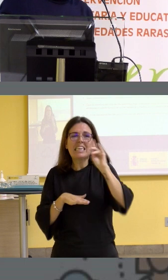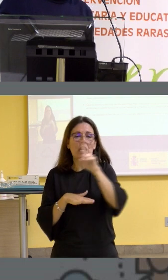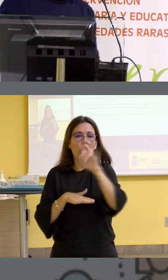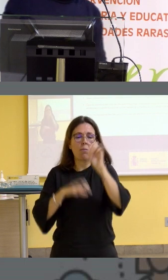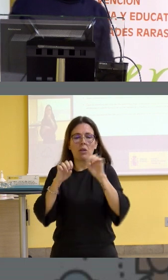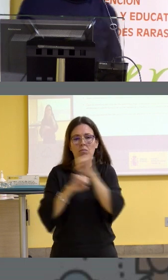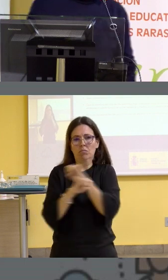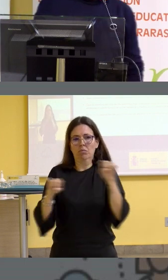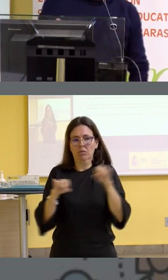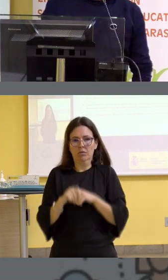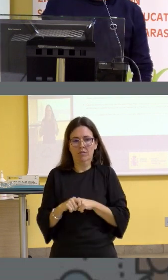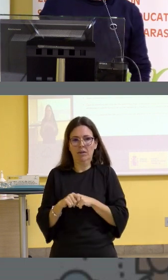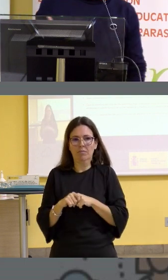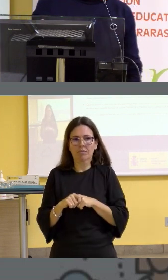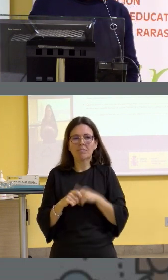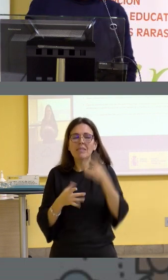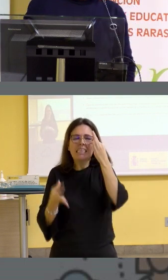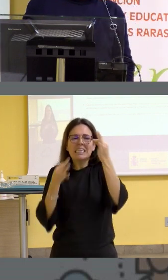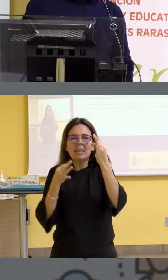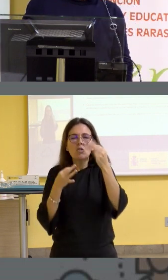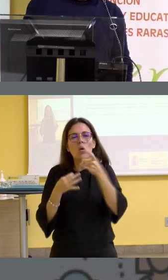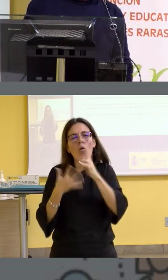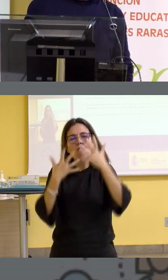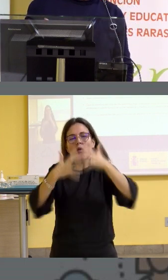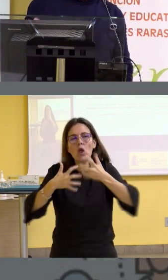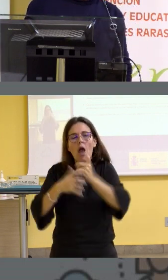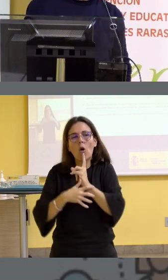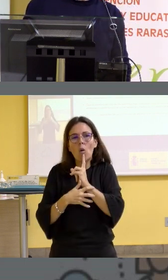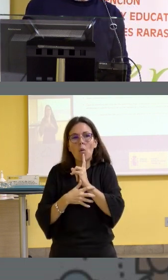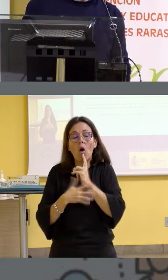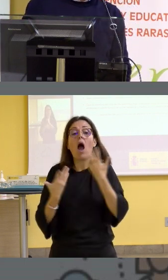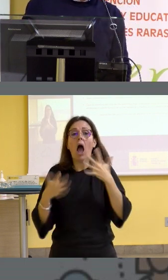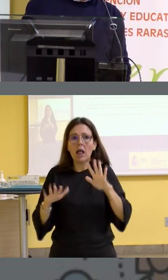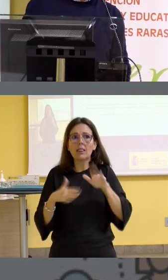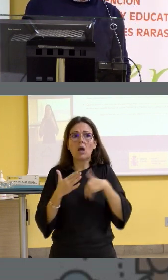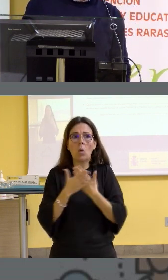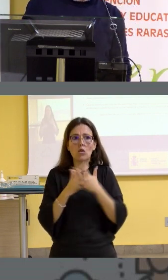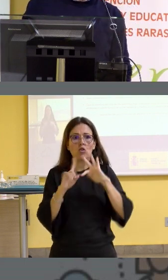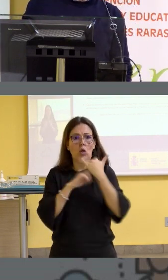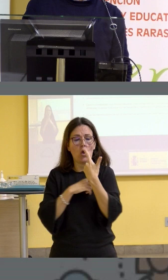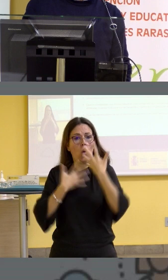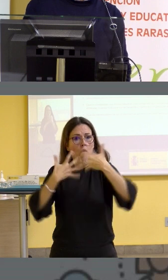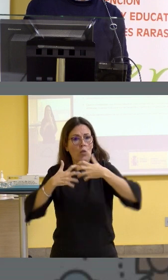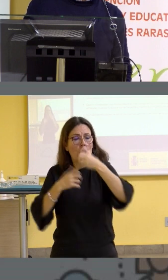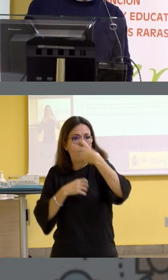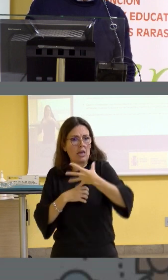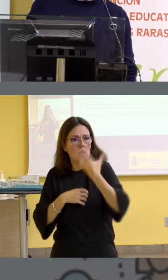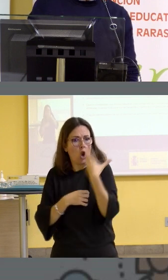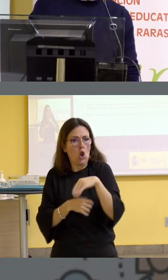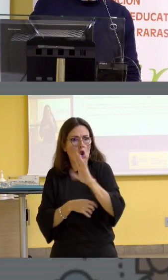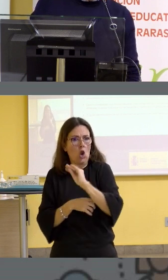realidad exactamente cómo funciona, ni siquiera cuando funciona bien. Imaginaros cuando funciona mal.